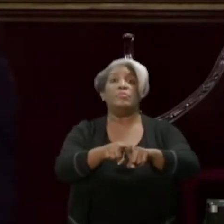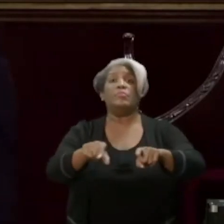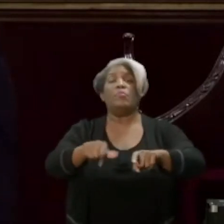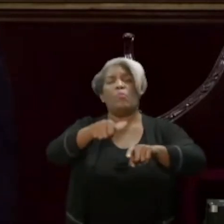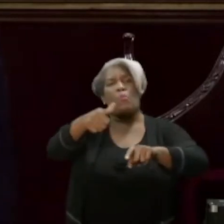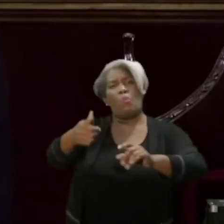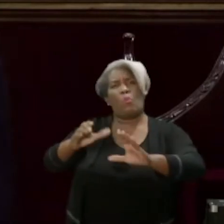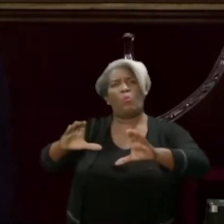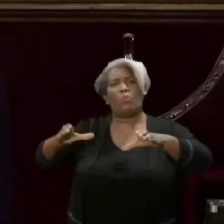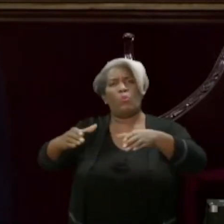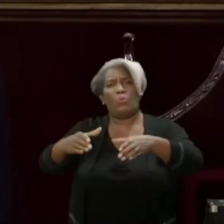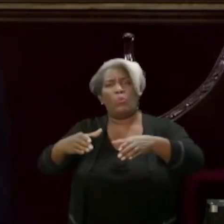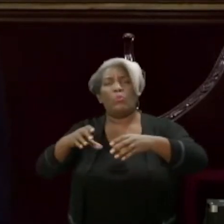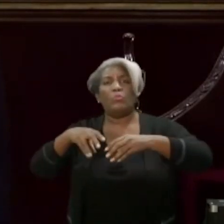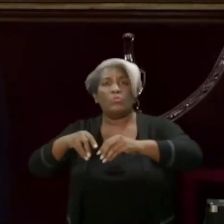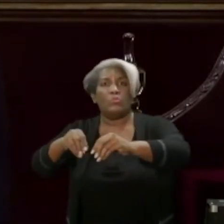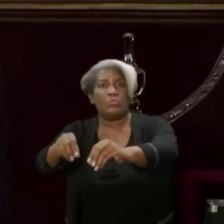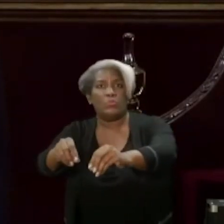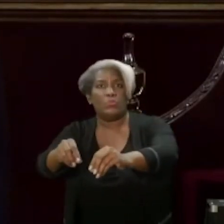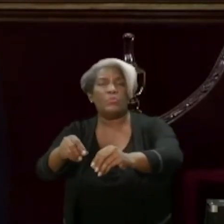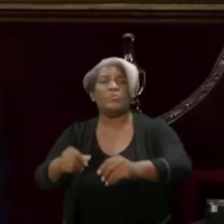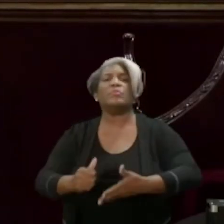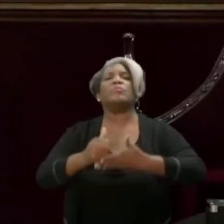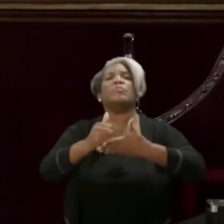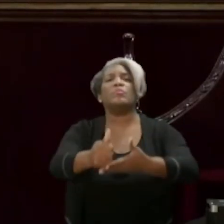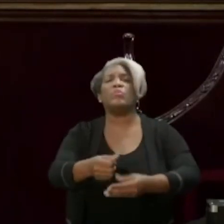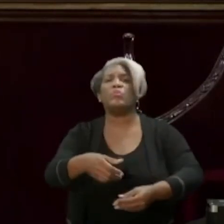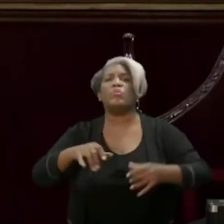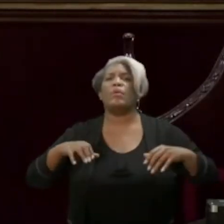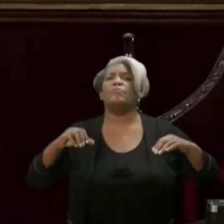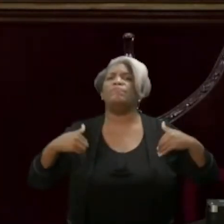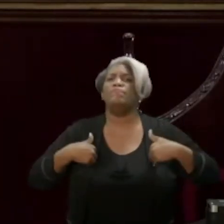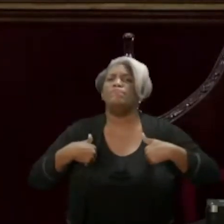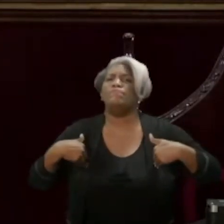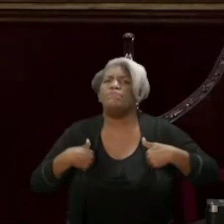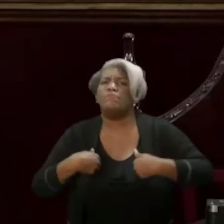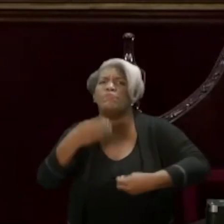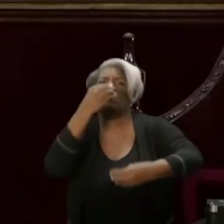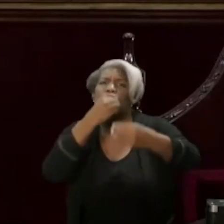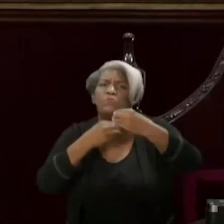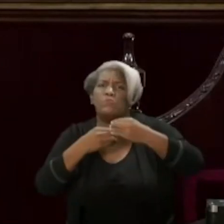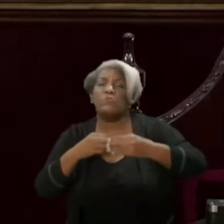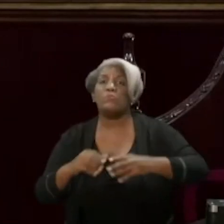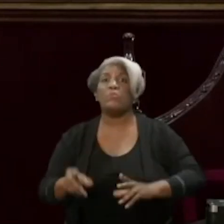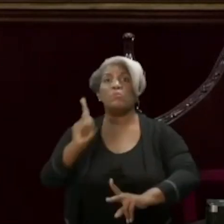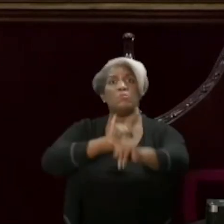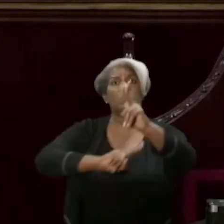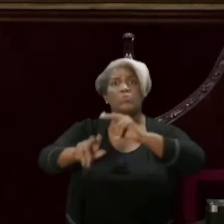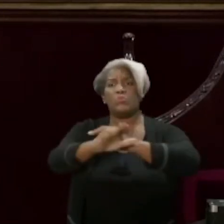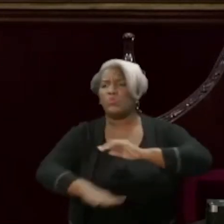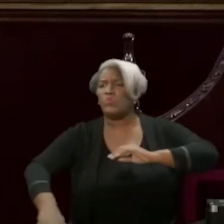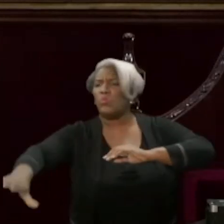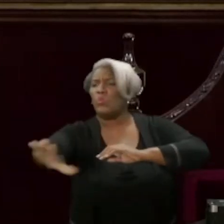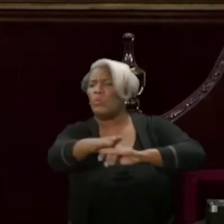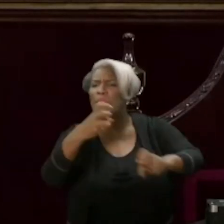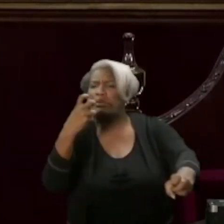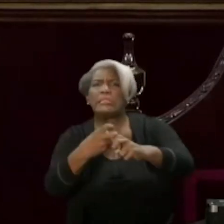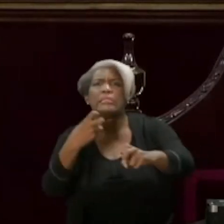como fuente de producción de proteína animal por pequeños productores de zonas marginales.